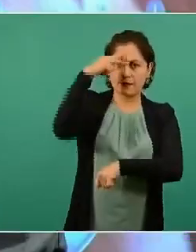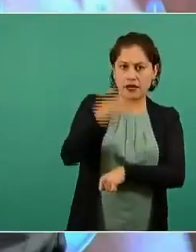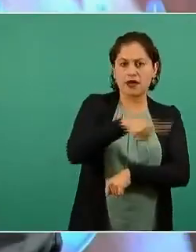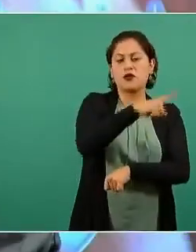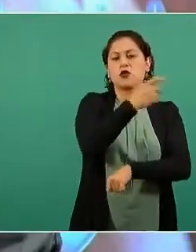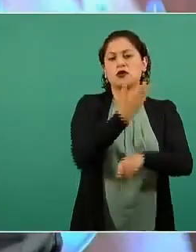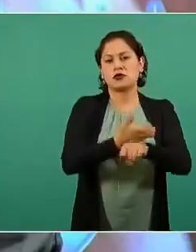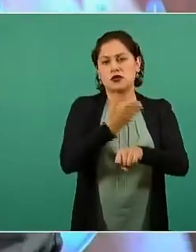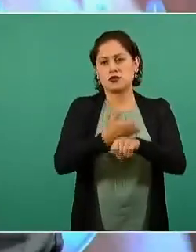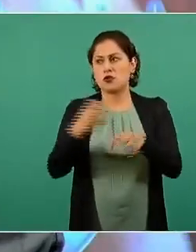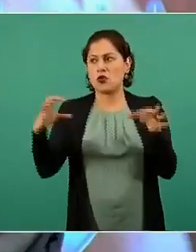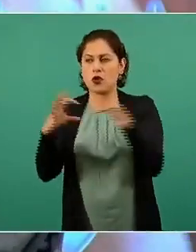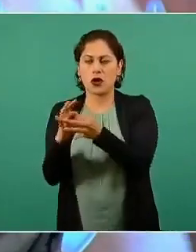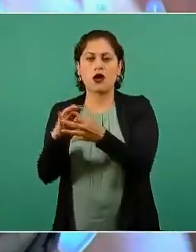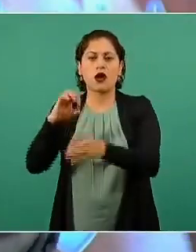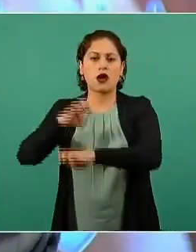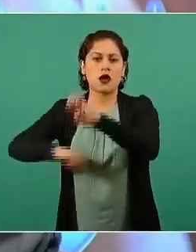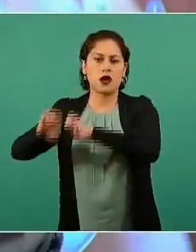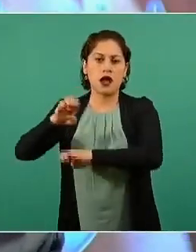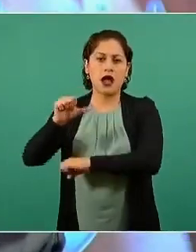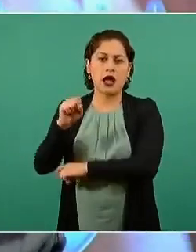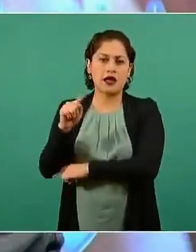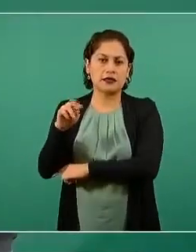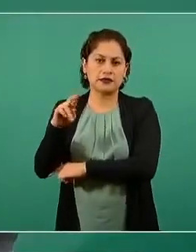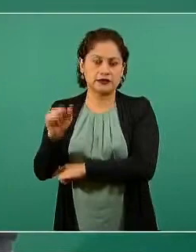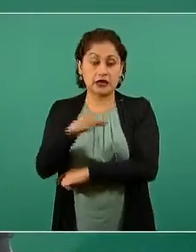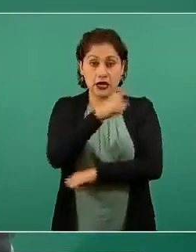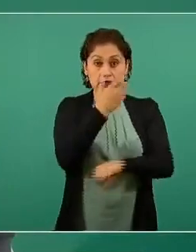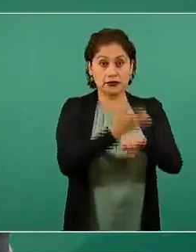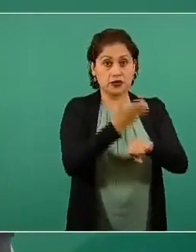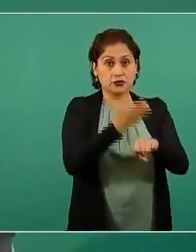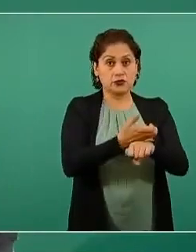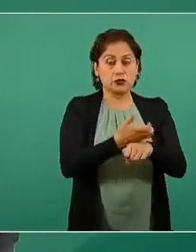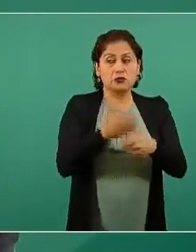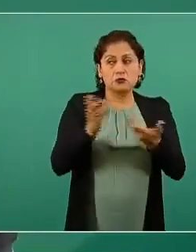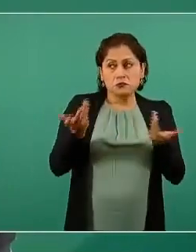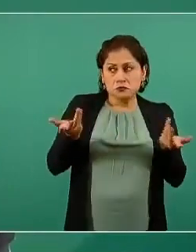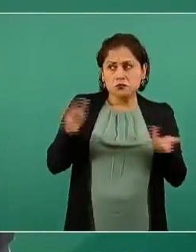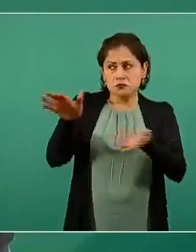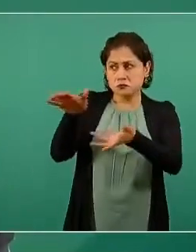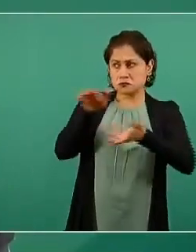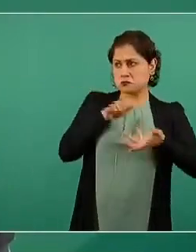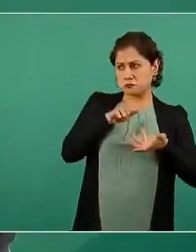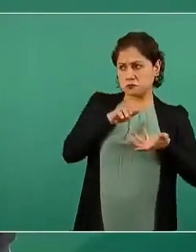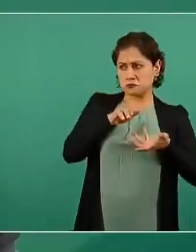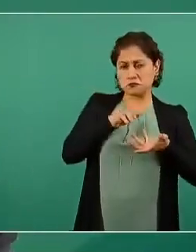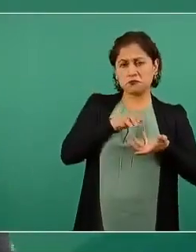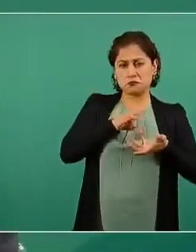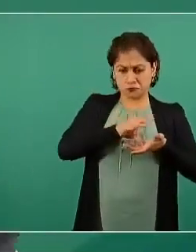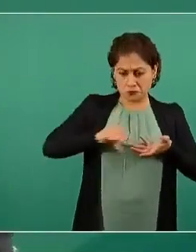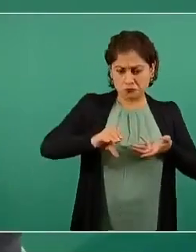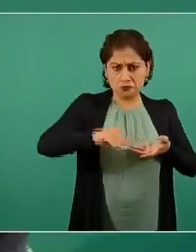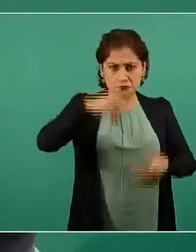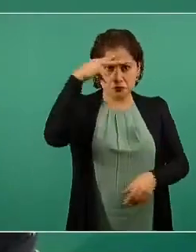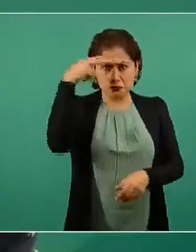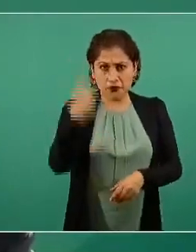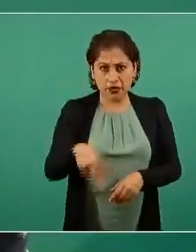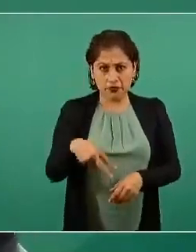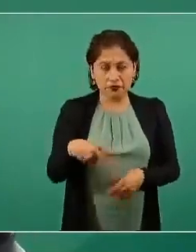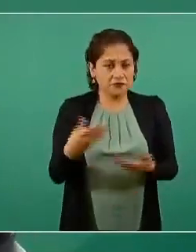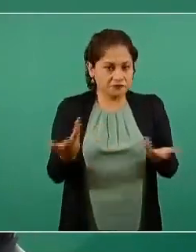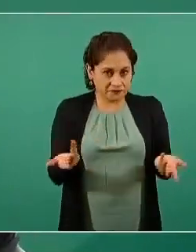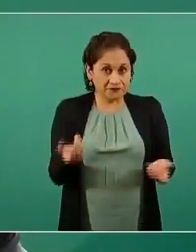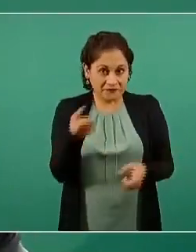concedió el utilizar dosis de vacunas que tenían físicamente en Estados Unidos. Entonces, este es el tipo de arreglos